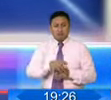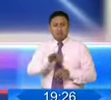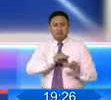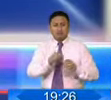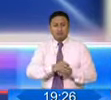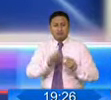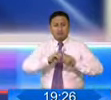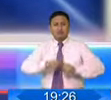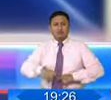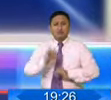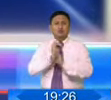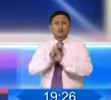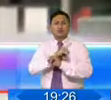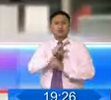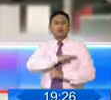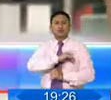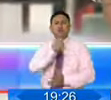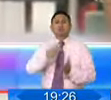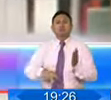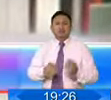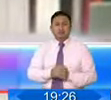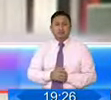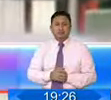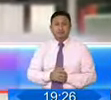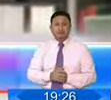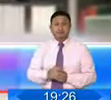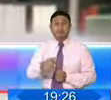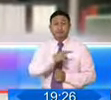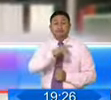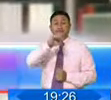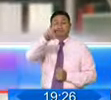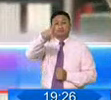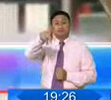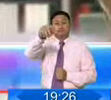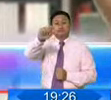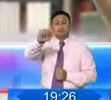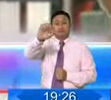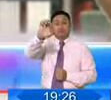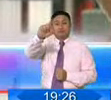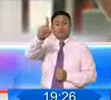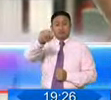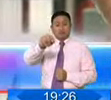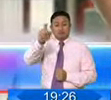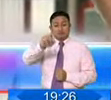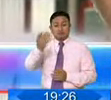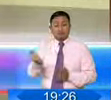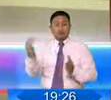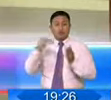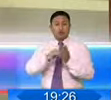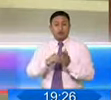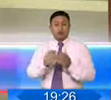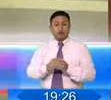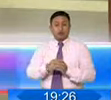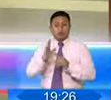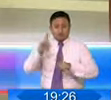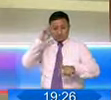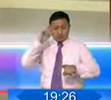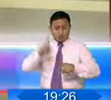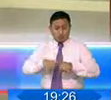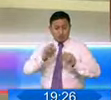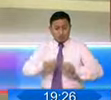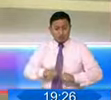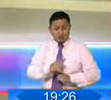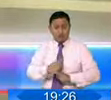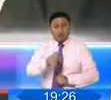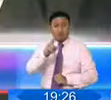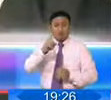varias instituciones municipales. A criterio del edil Carlos Páez, es necesario retomar los consensos para dar solución a los